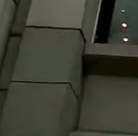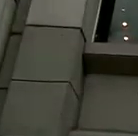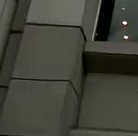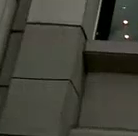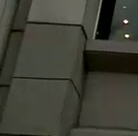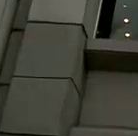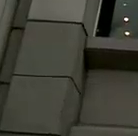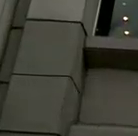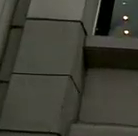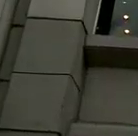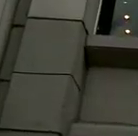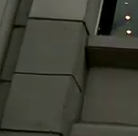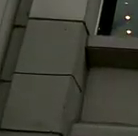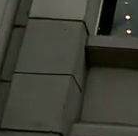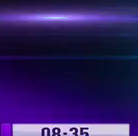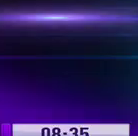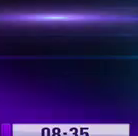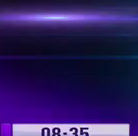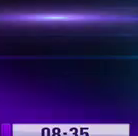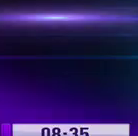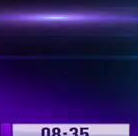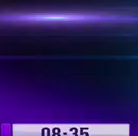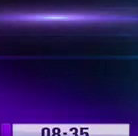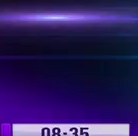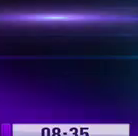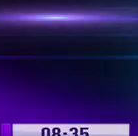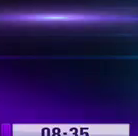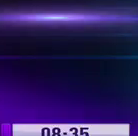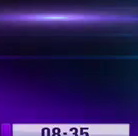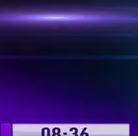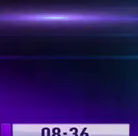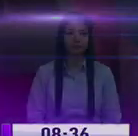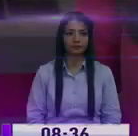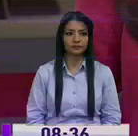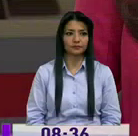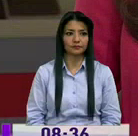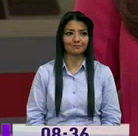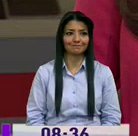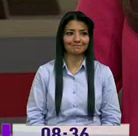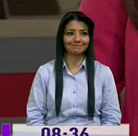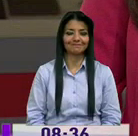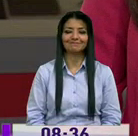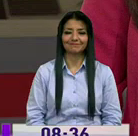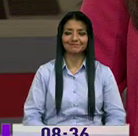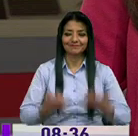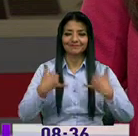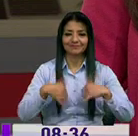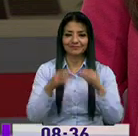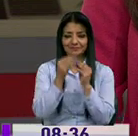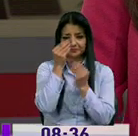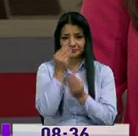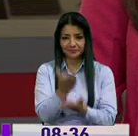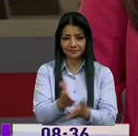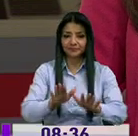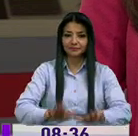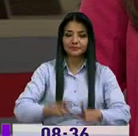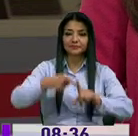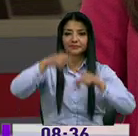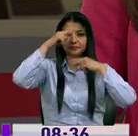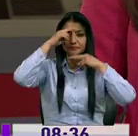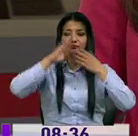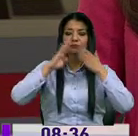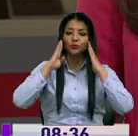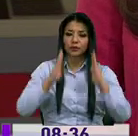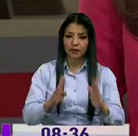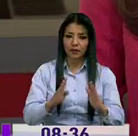Bueno, vamos a un corte comercial, amigos. seguimos con más información en este primer noticiero de la